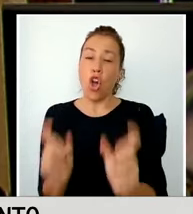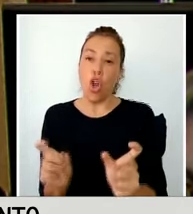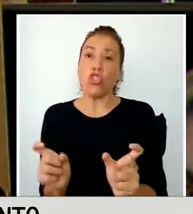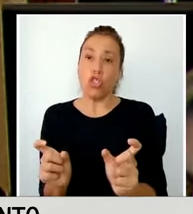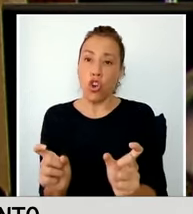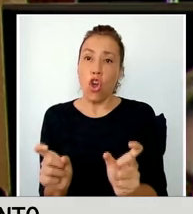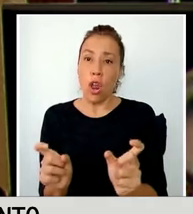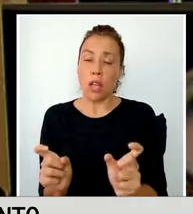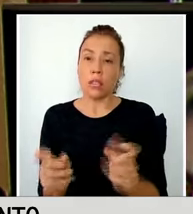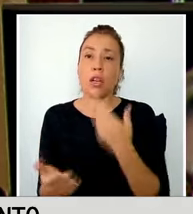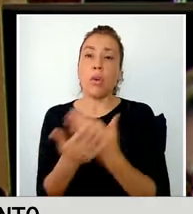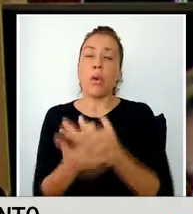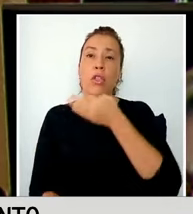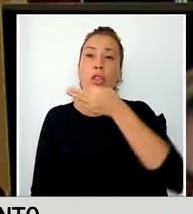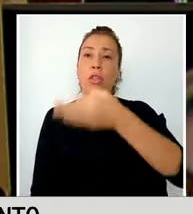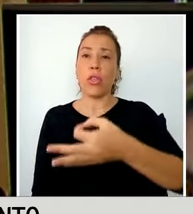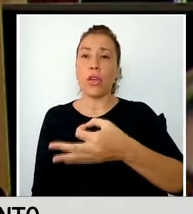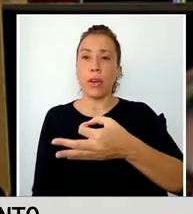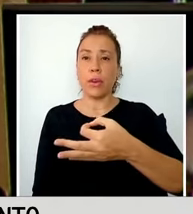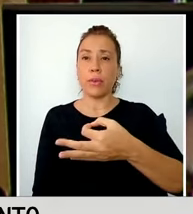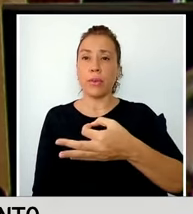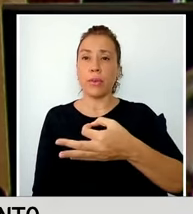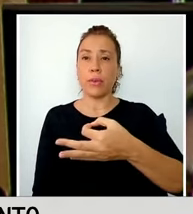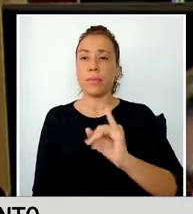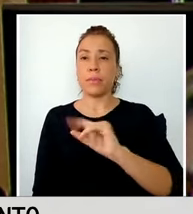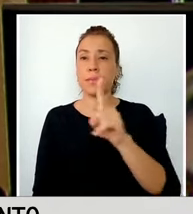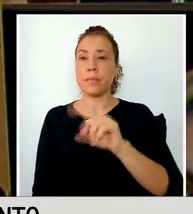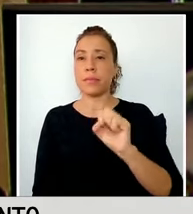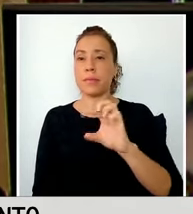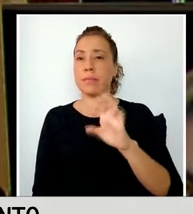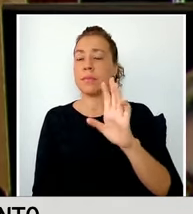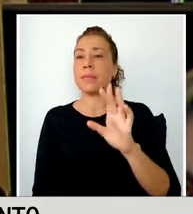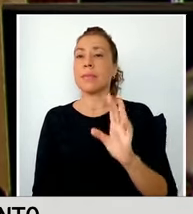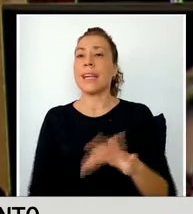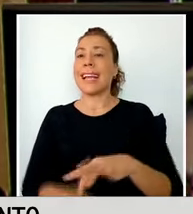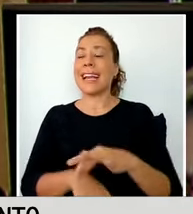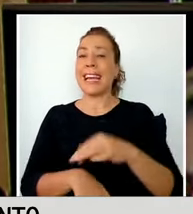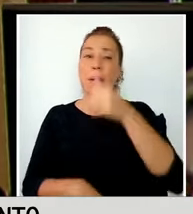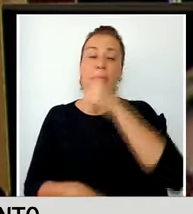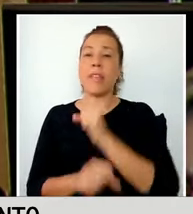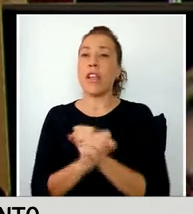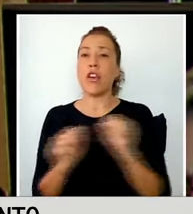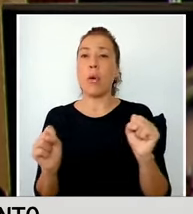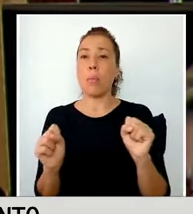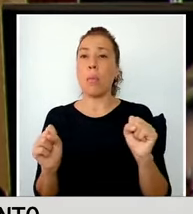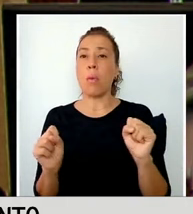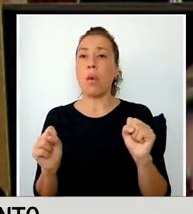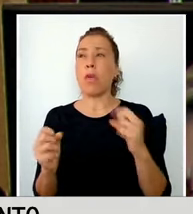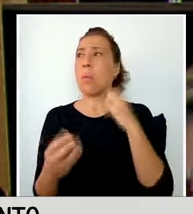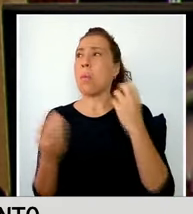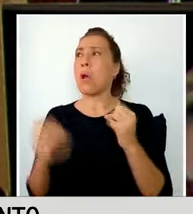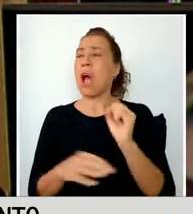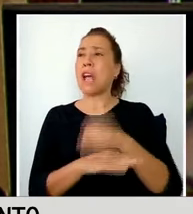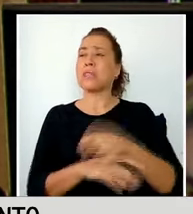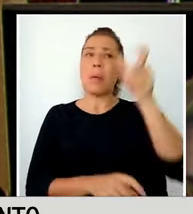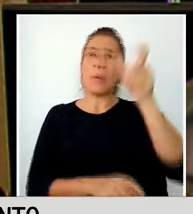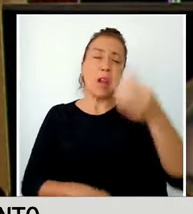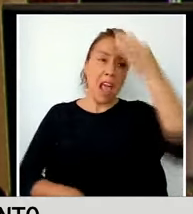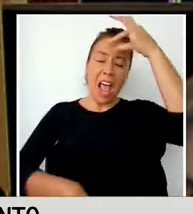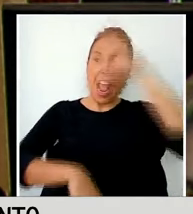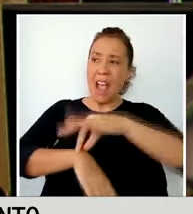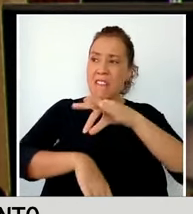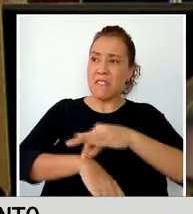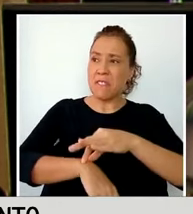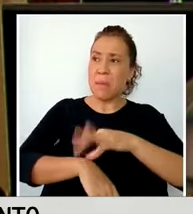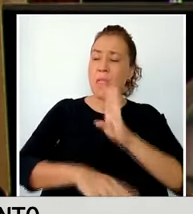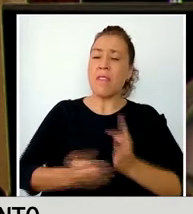que la isapres no tenían que las clínicas no podían Por qué recibir enfermos o estar obligados a atender